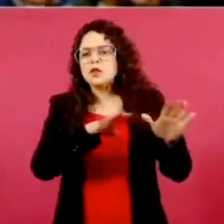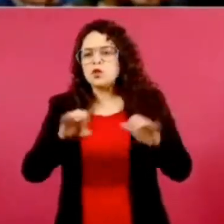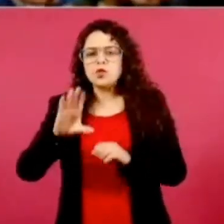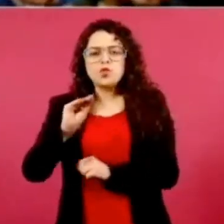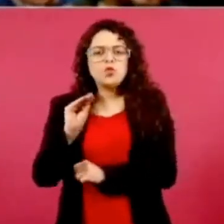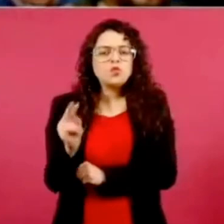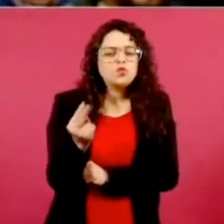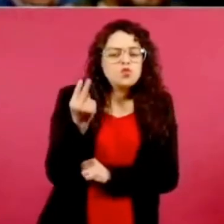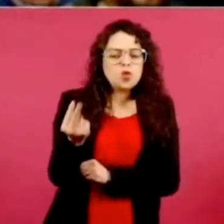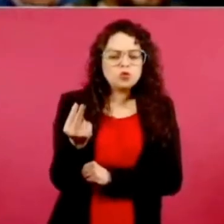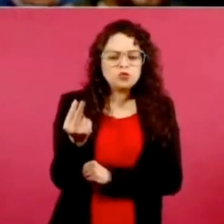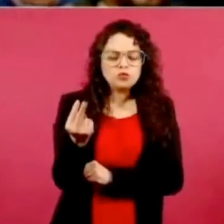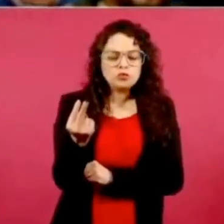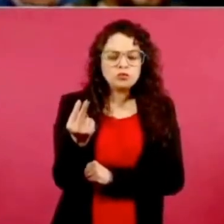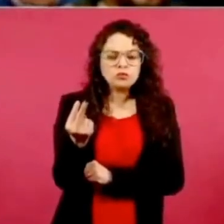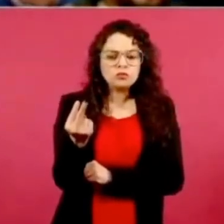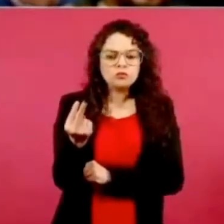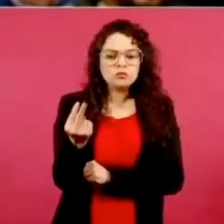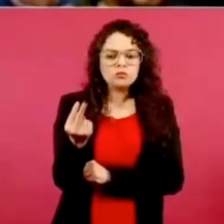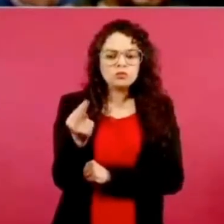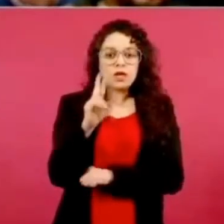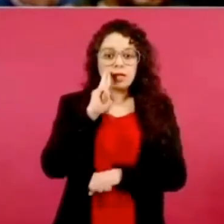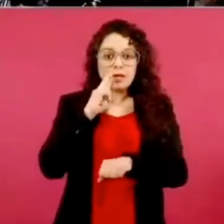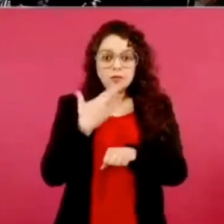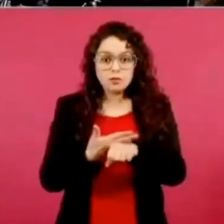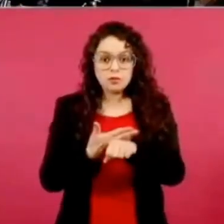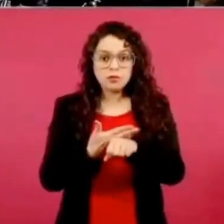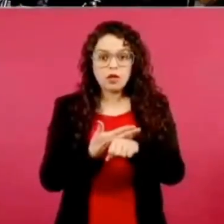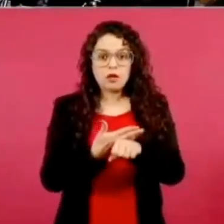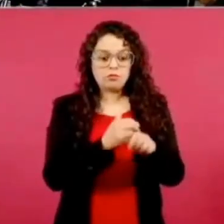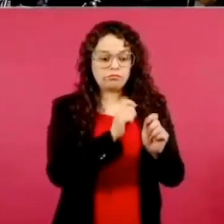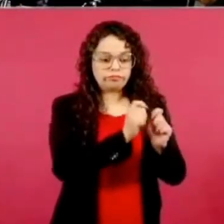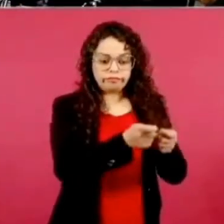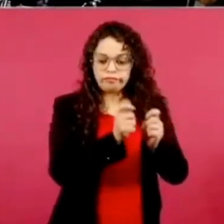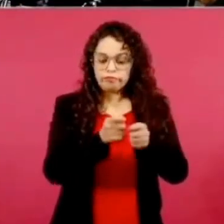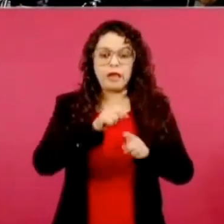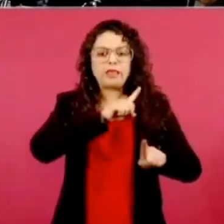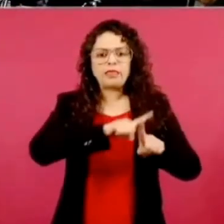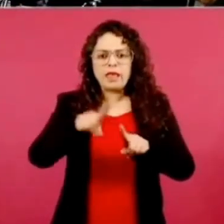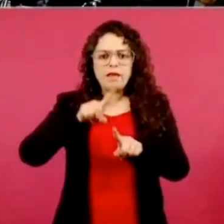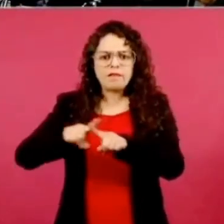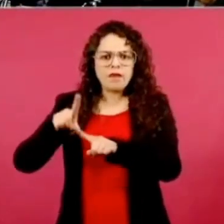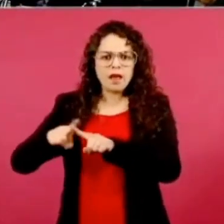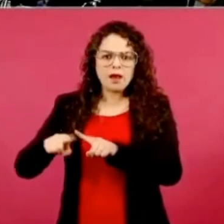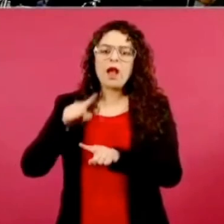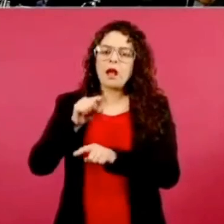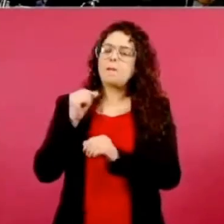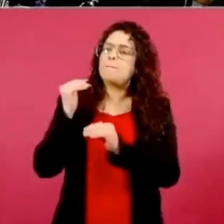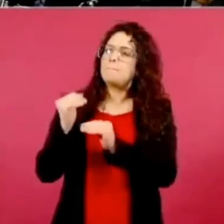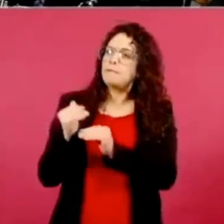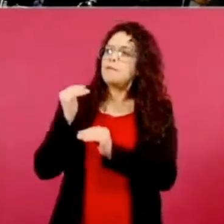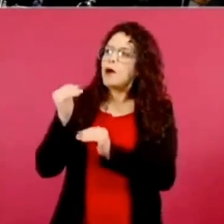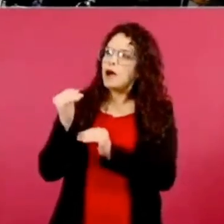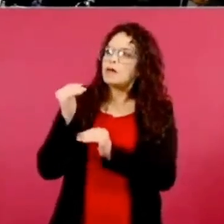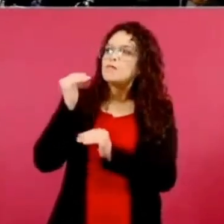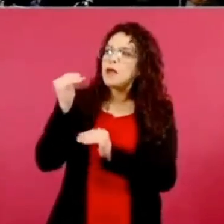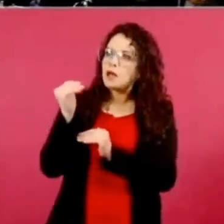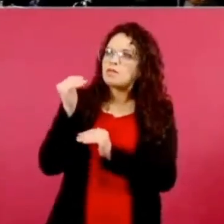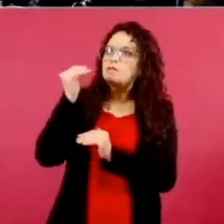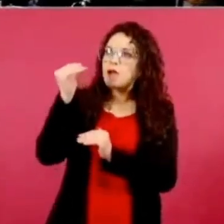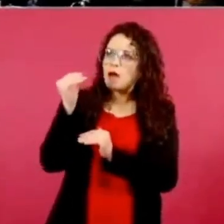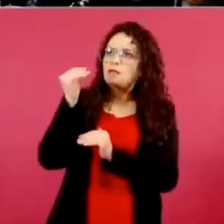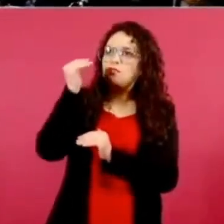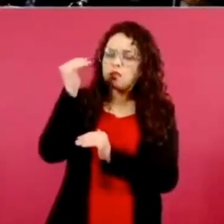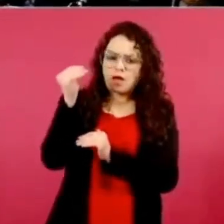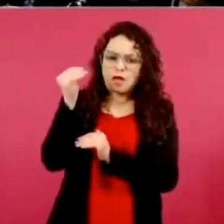1992, ocupando diferentes cargos, ir escalando y aparte, pues hacerse de lealtades a través de